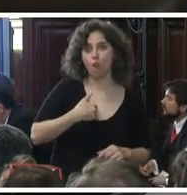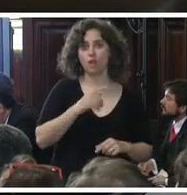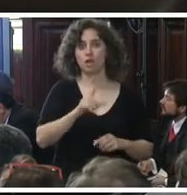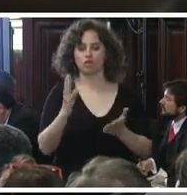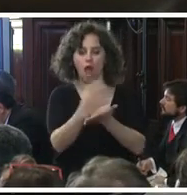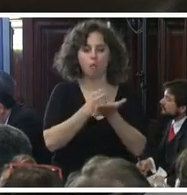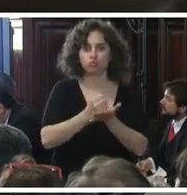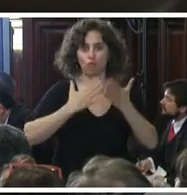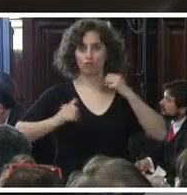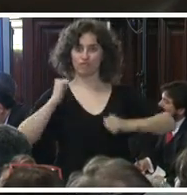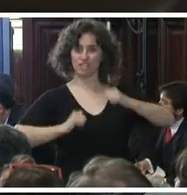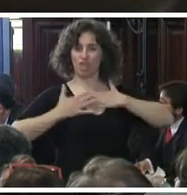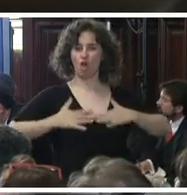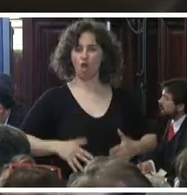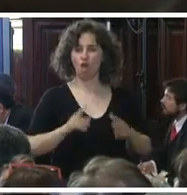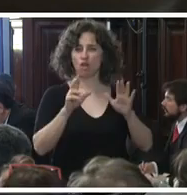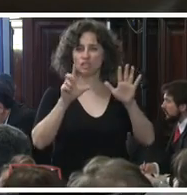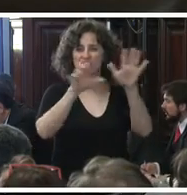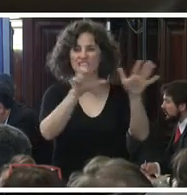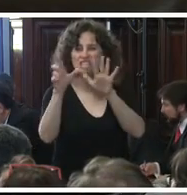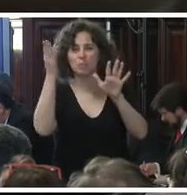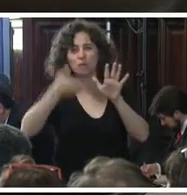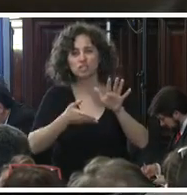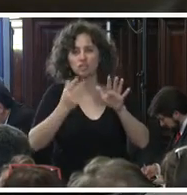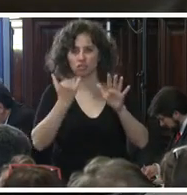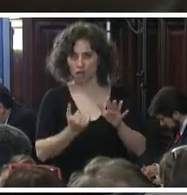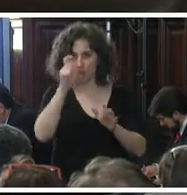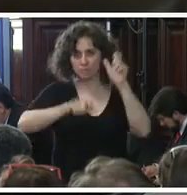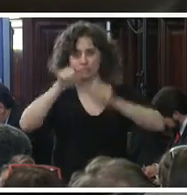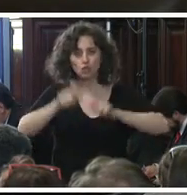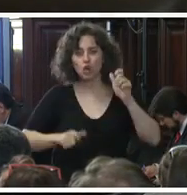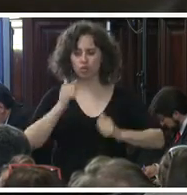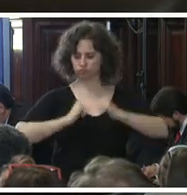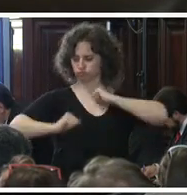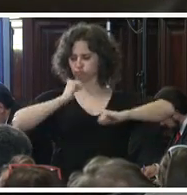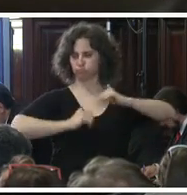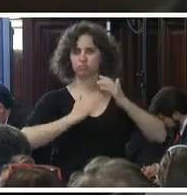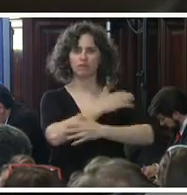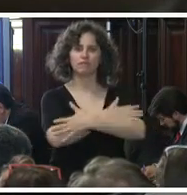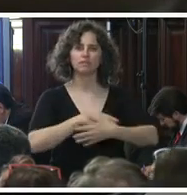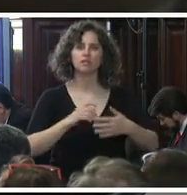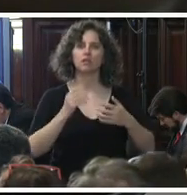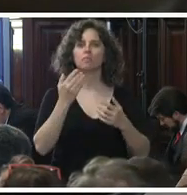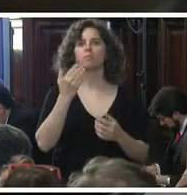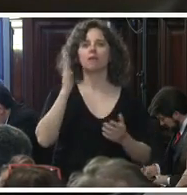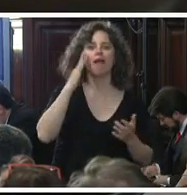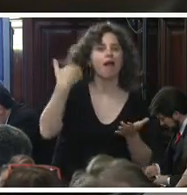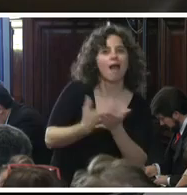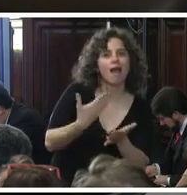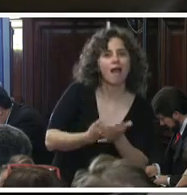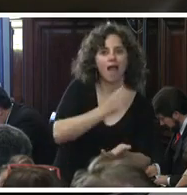los abusos físicos que sufrieron 77 por ciento por la constatación de las autoridades mexicanas